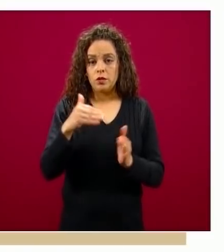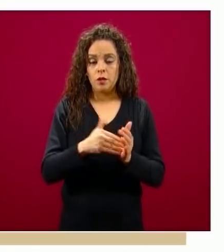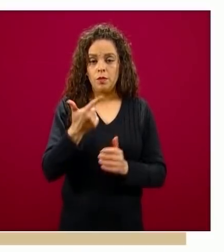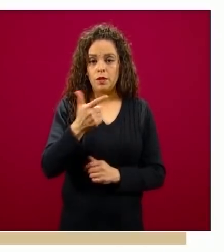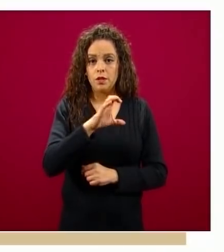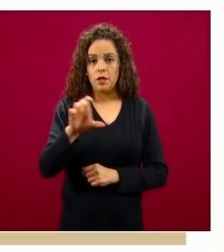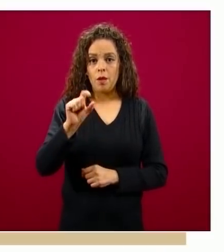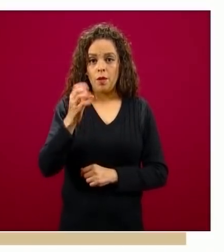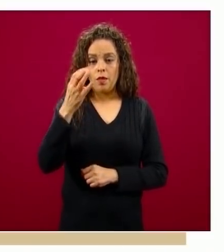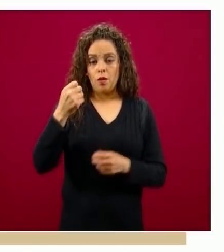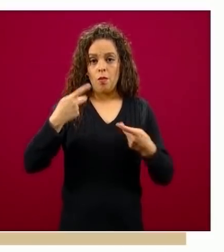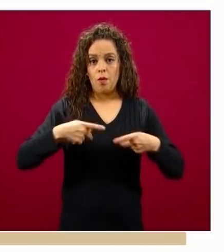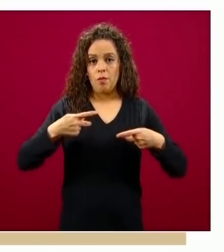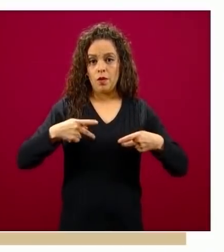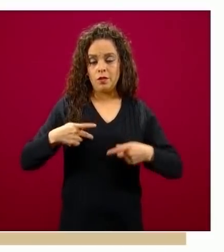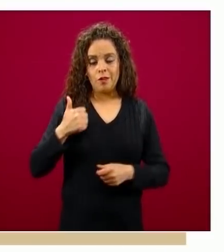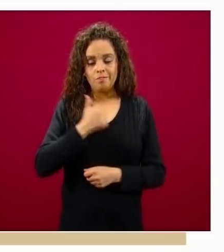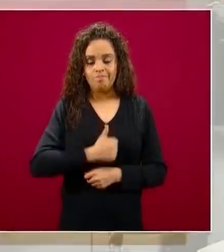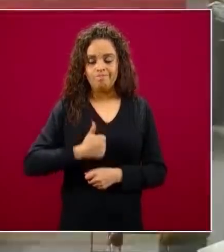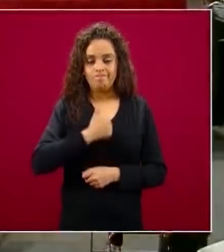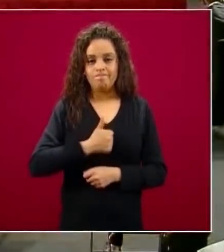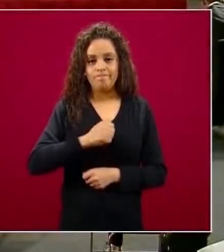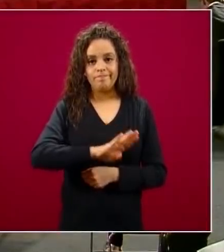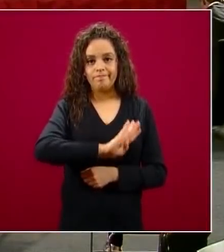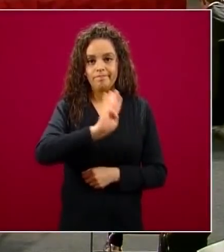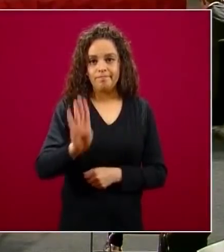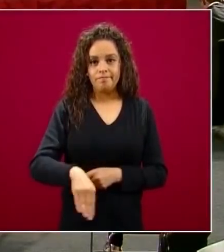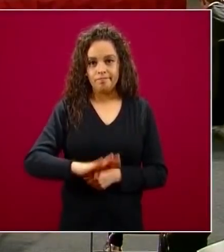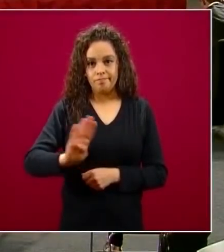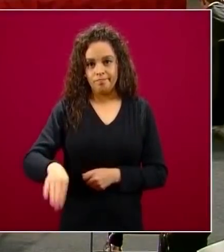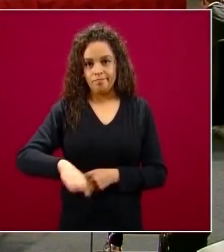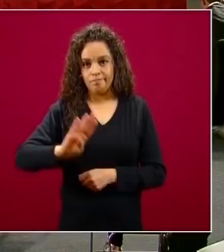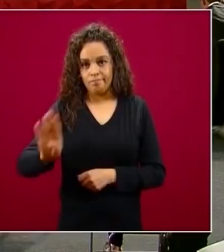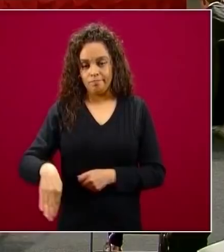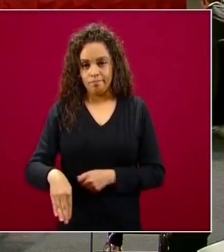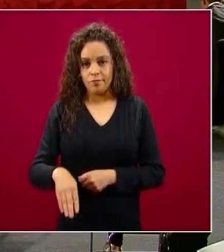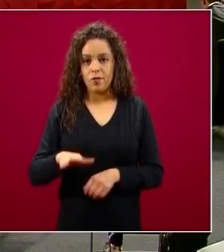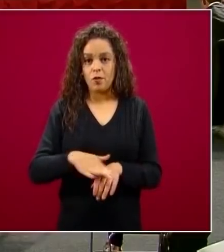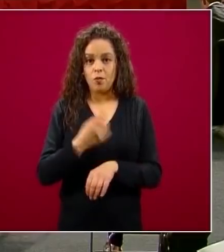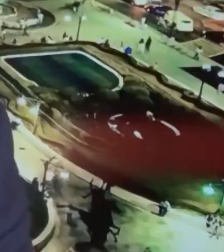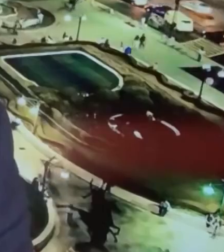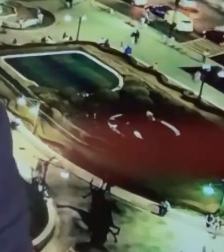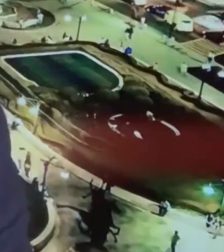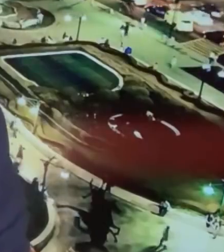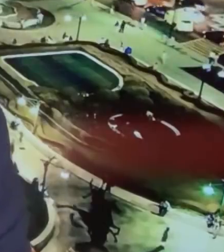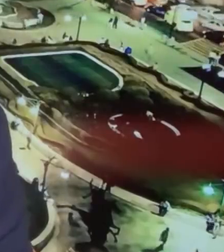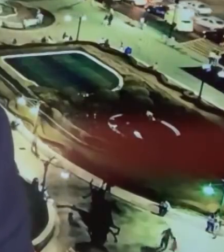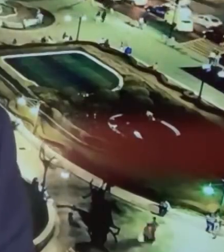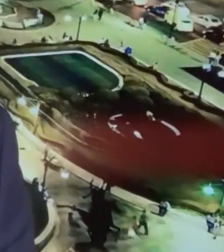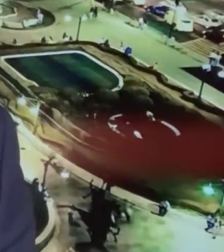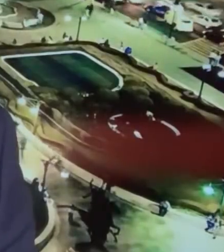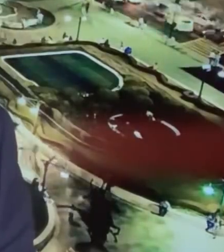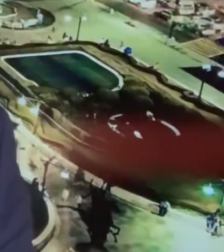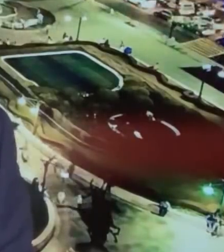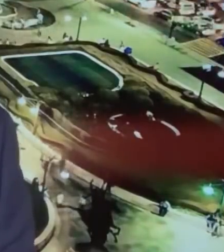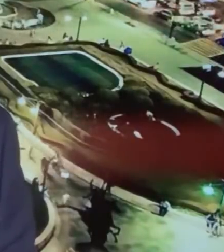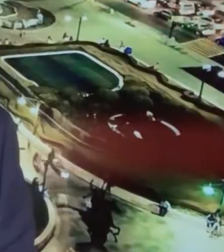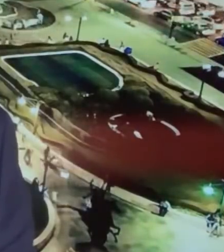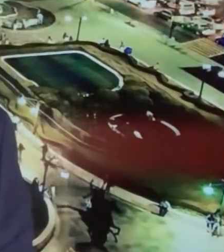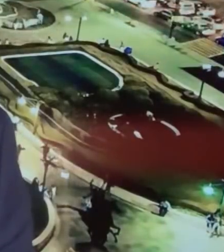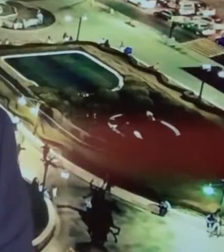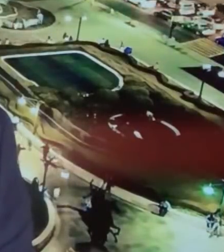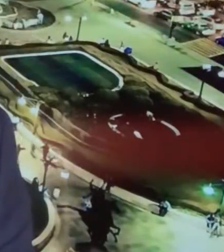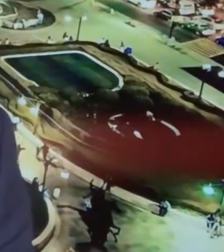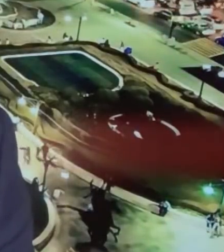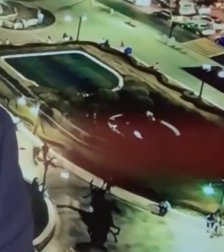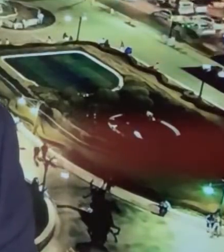11,729 personas que lamentablemente perdieron la vida a consecuencia de la enfermedad. El presidente de México, Andrés Manuel López Obrador, había dicho